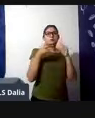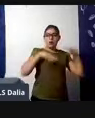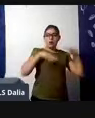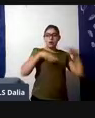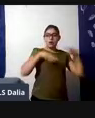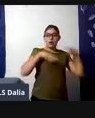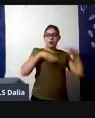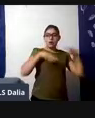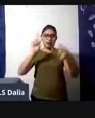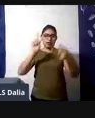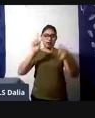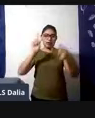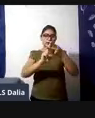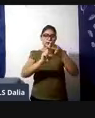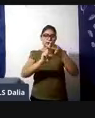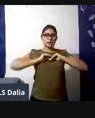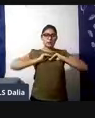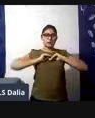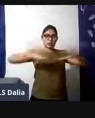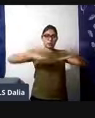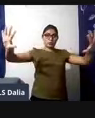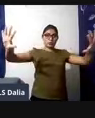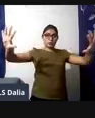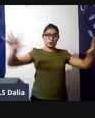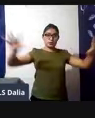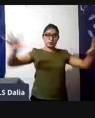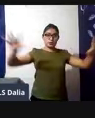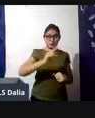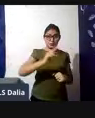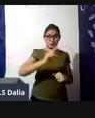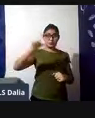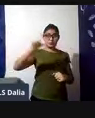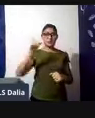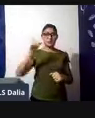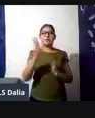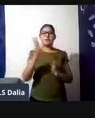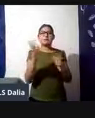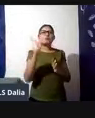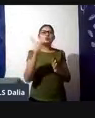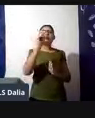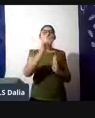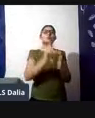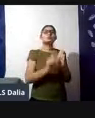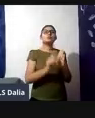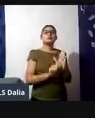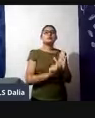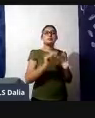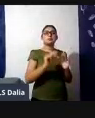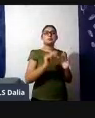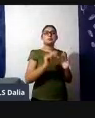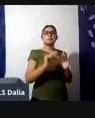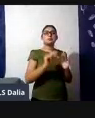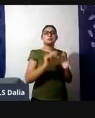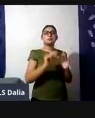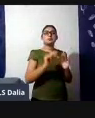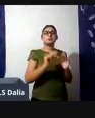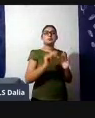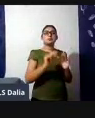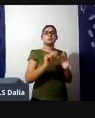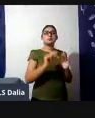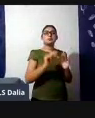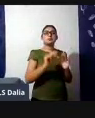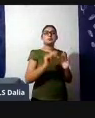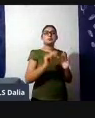mes, ya nadie ni idea. Es más, yo ahorita te estoy diciendo y no sabes ni idea, no tienes idea ni del que te estoy hablando. Pero en un